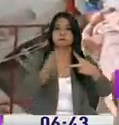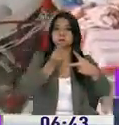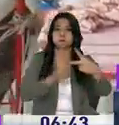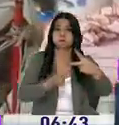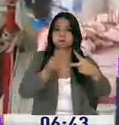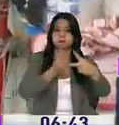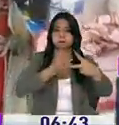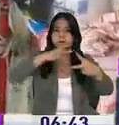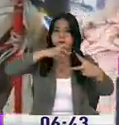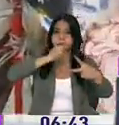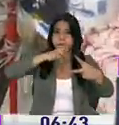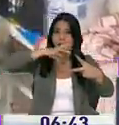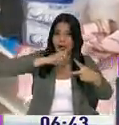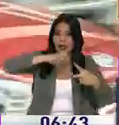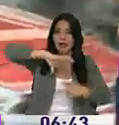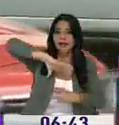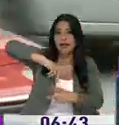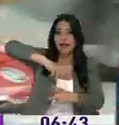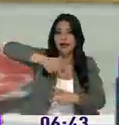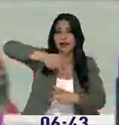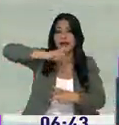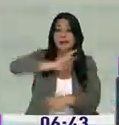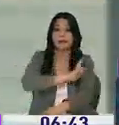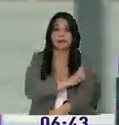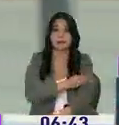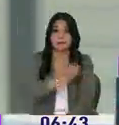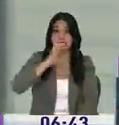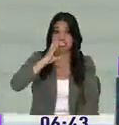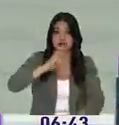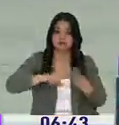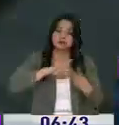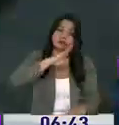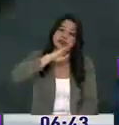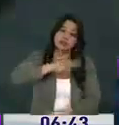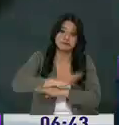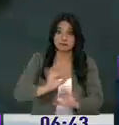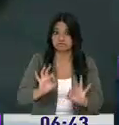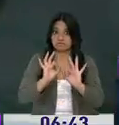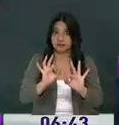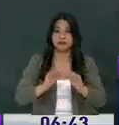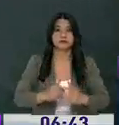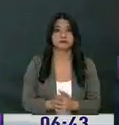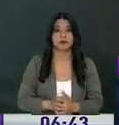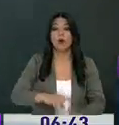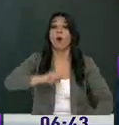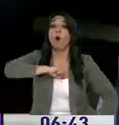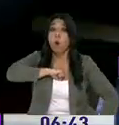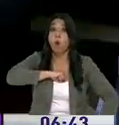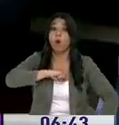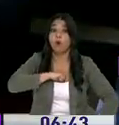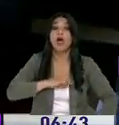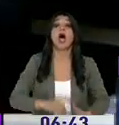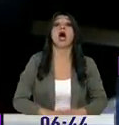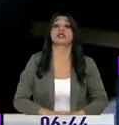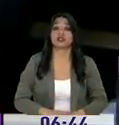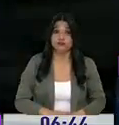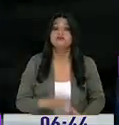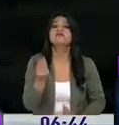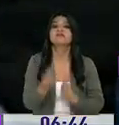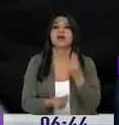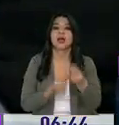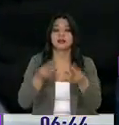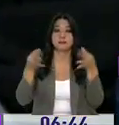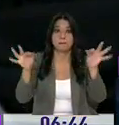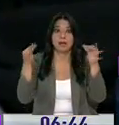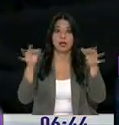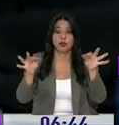que contengan vitamina C, dormir lo suficiente. En caso de toser o estornudar, cubrirse con un